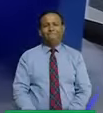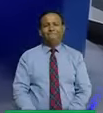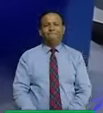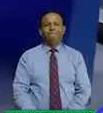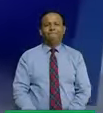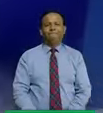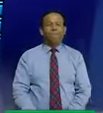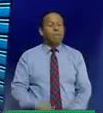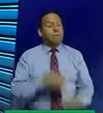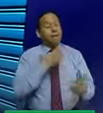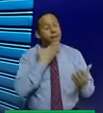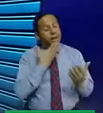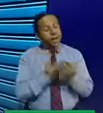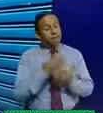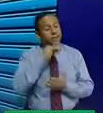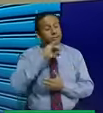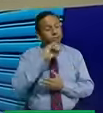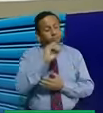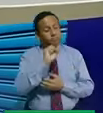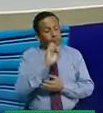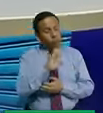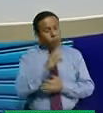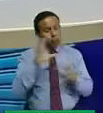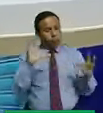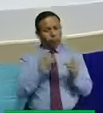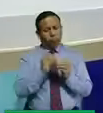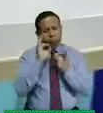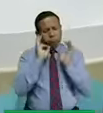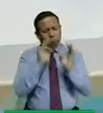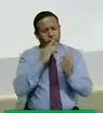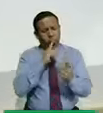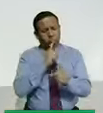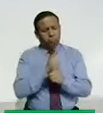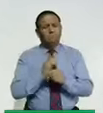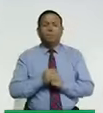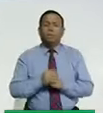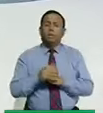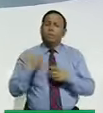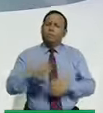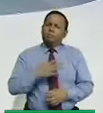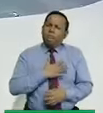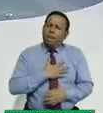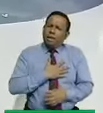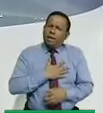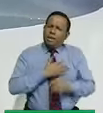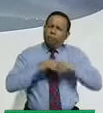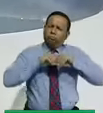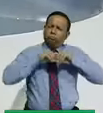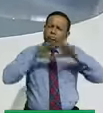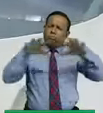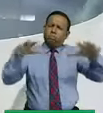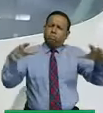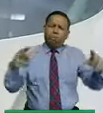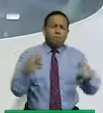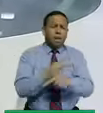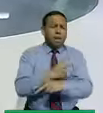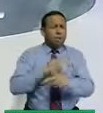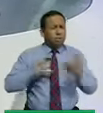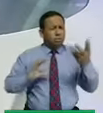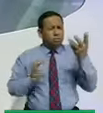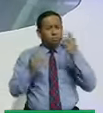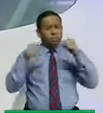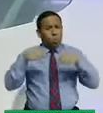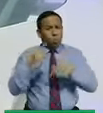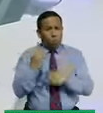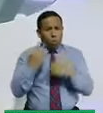Adelante. Te agradecemos, José, por este completo reporte. Y en efecto, es lamentable la ola de violencia que se vive, no solo en la ciudad de Guayaquil, sino